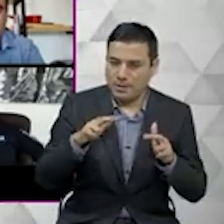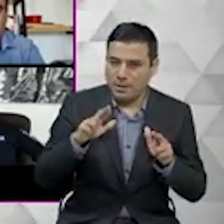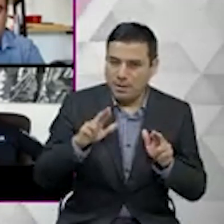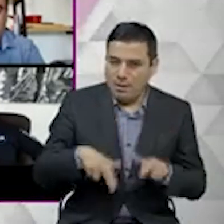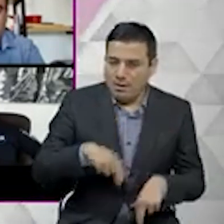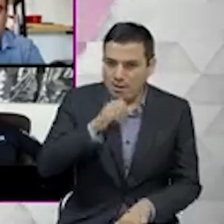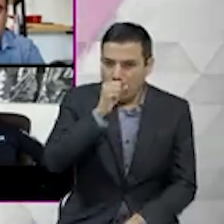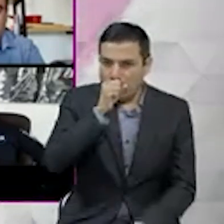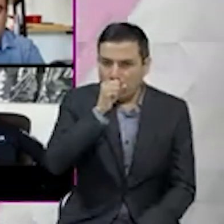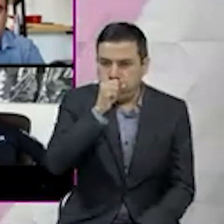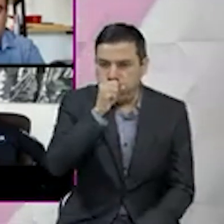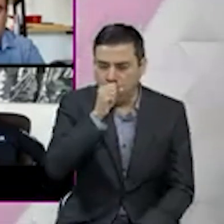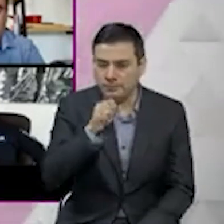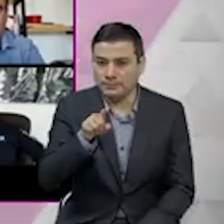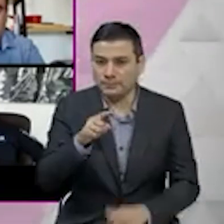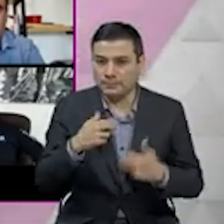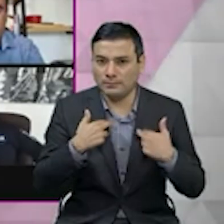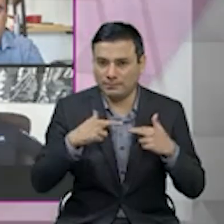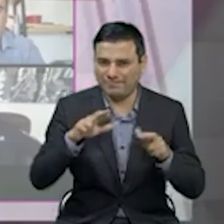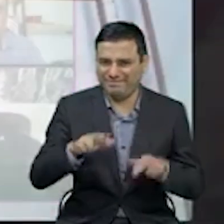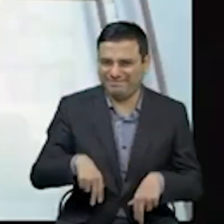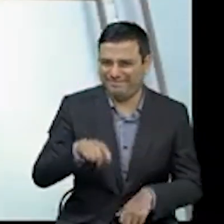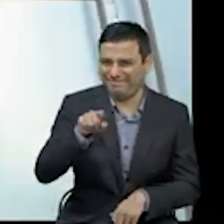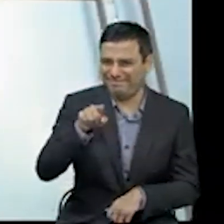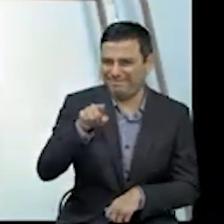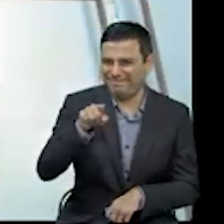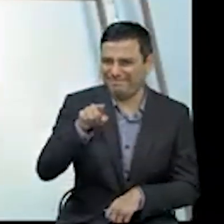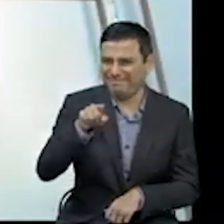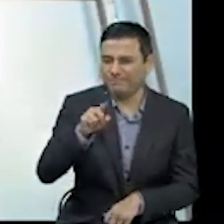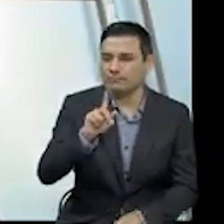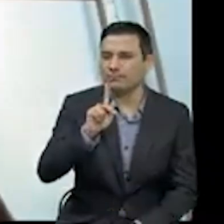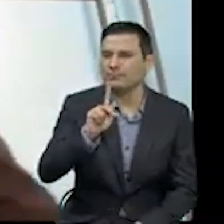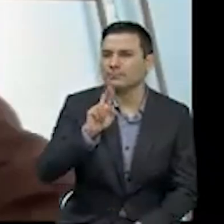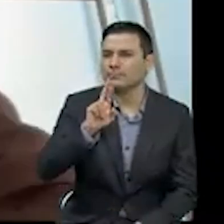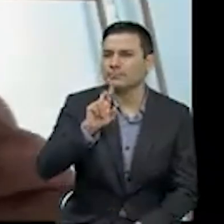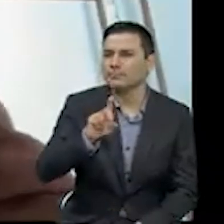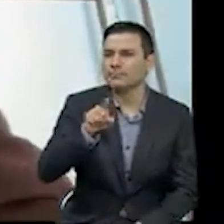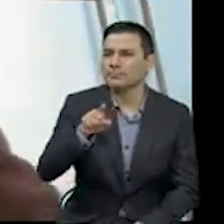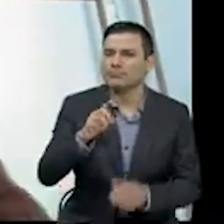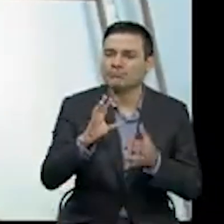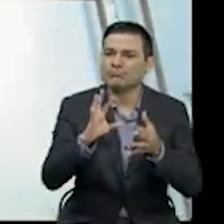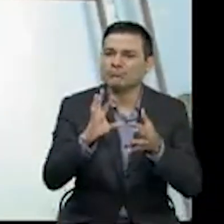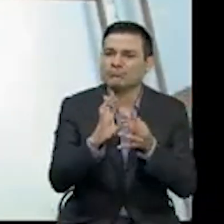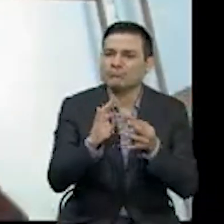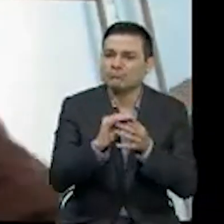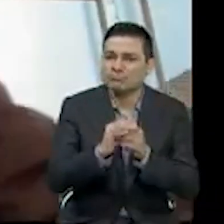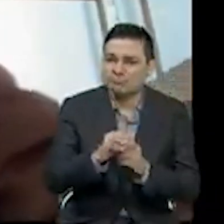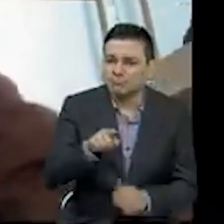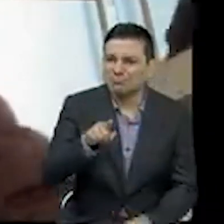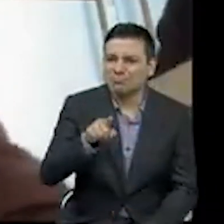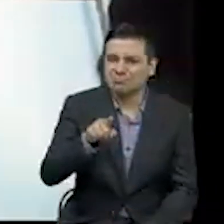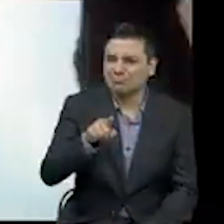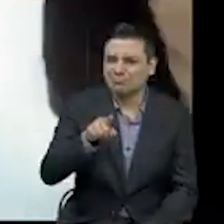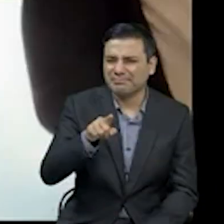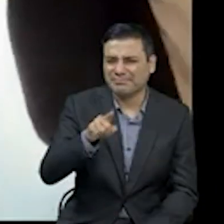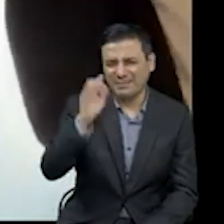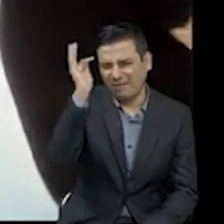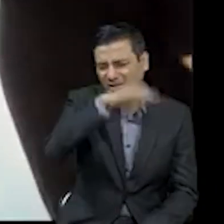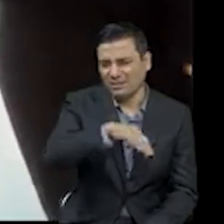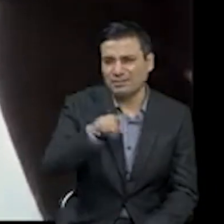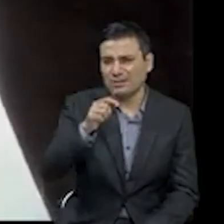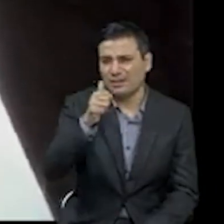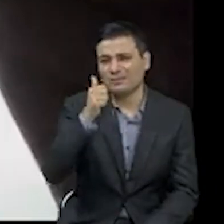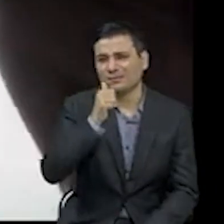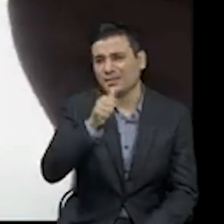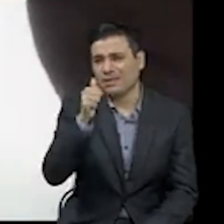representación en su momento inicialmente espuria del PRD, que no pierde oportunidad para intrigar,